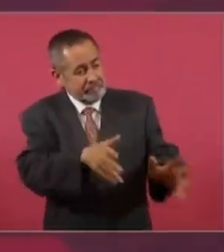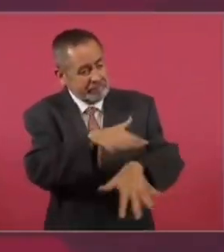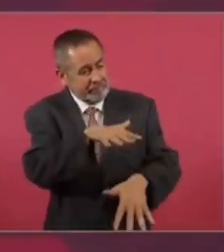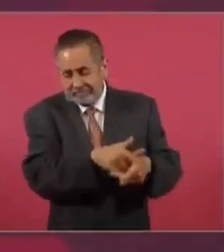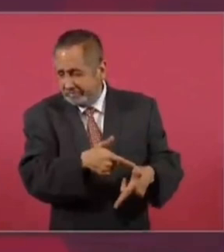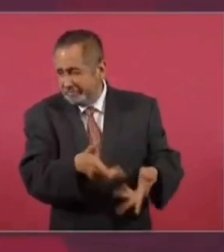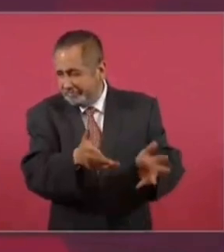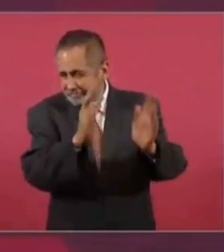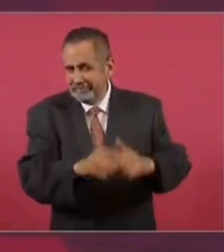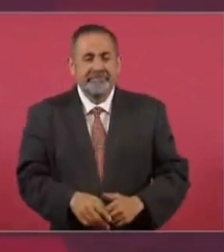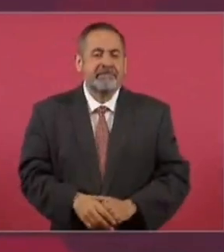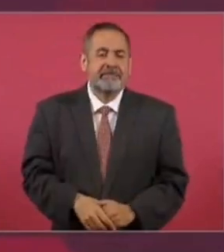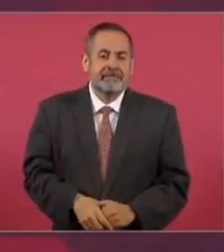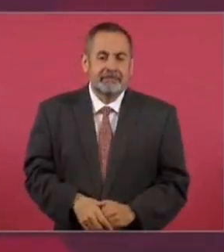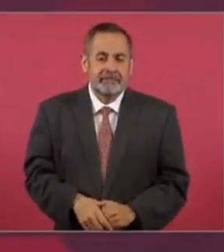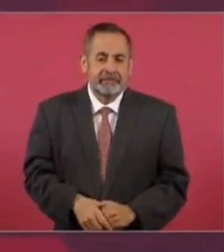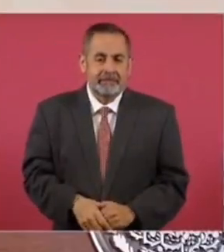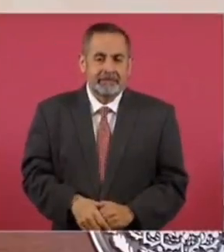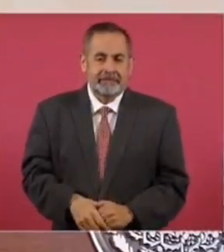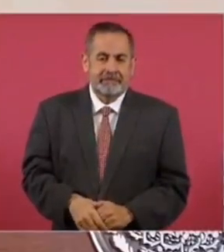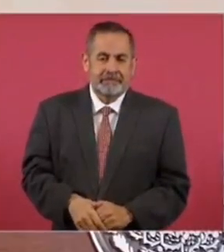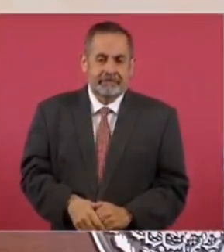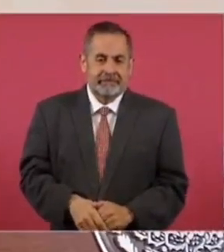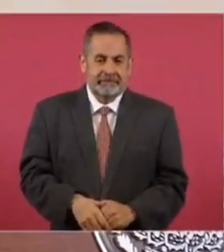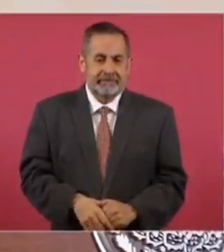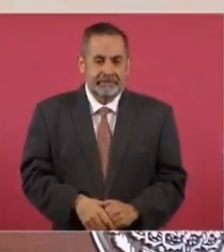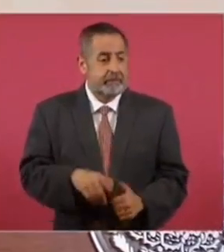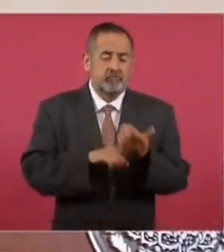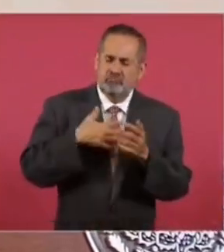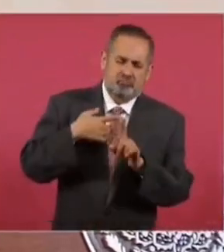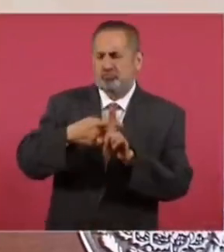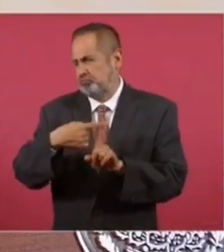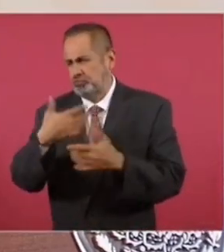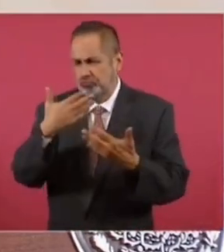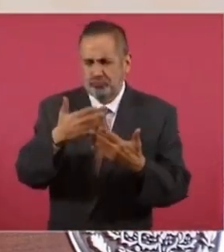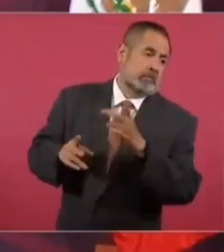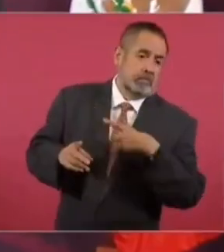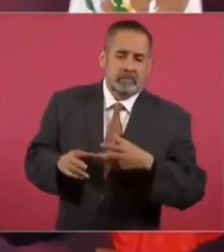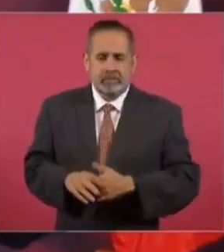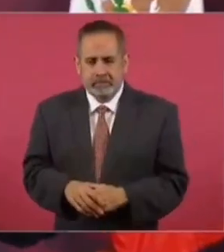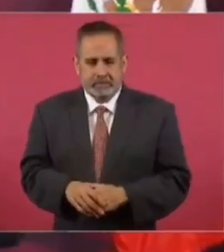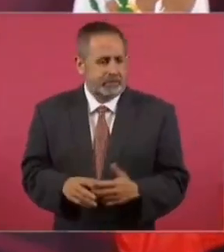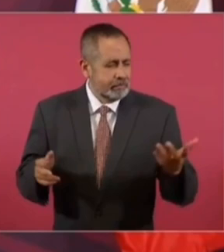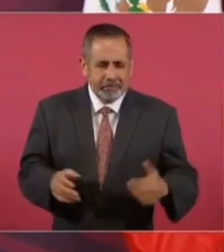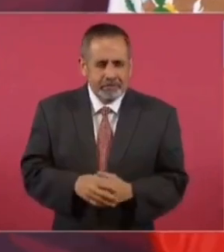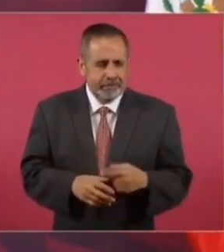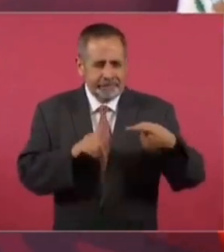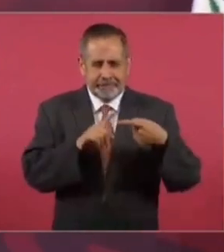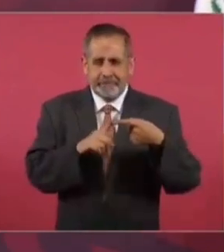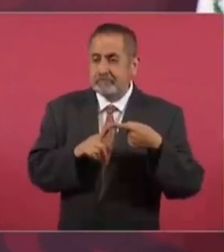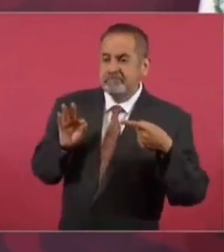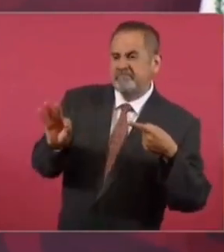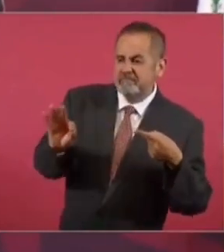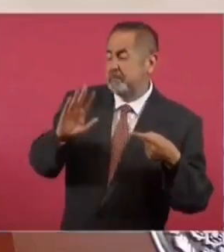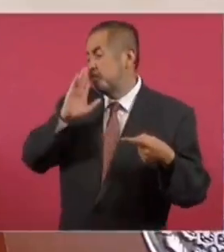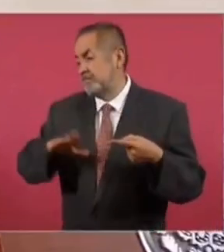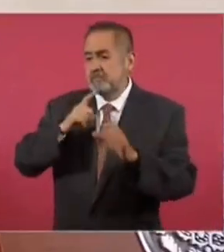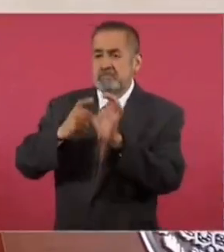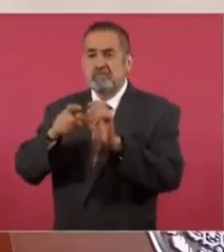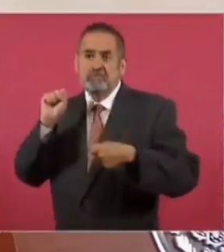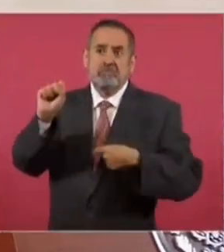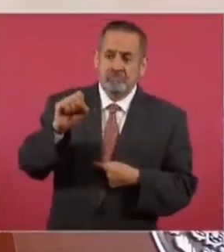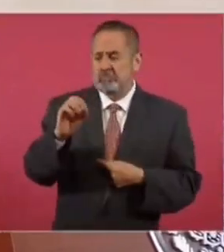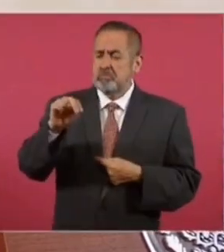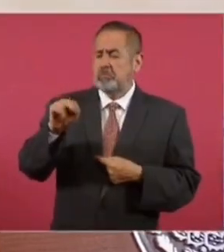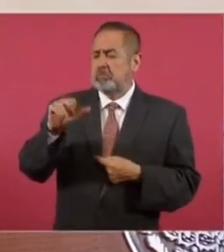fachos, hasta los progres, buena ondita. Como no pudieron